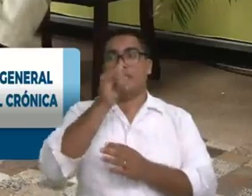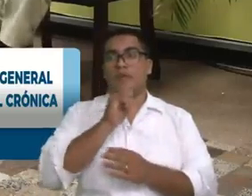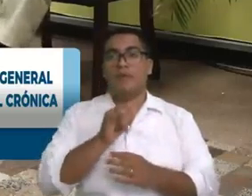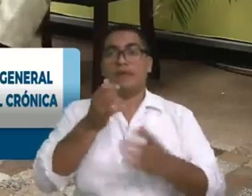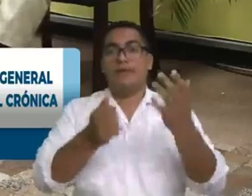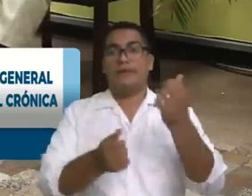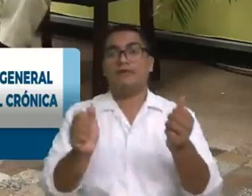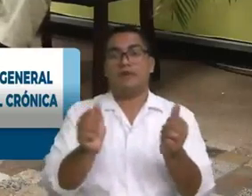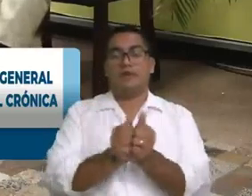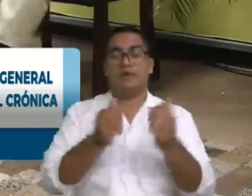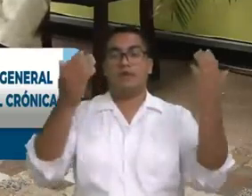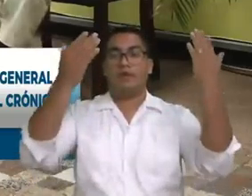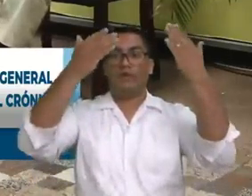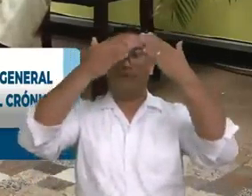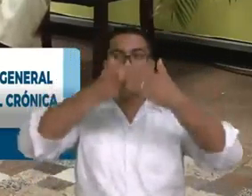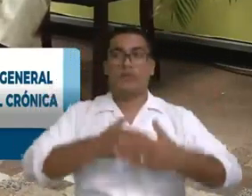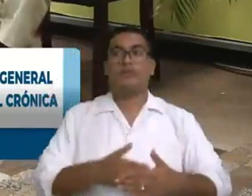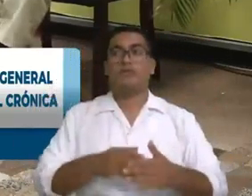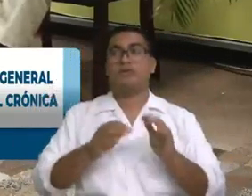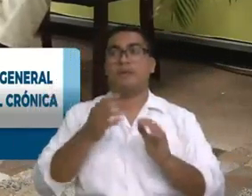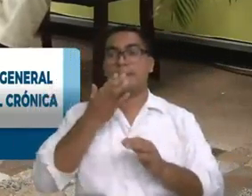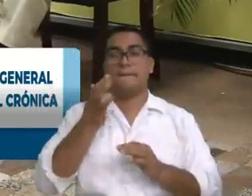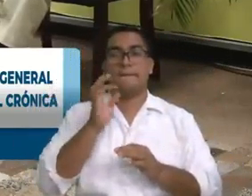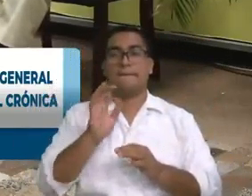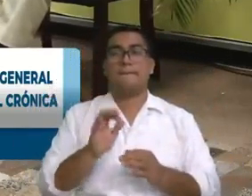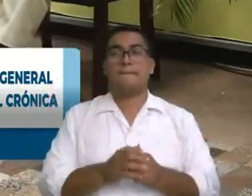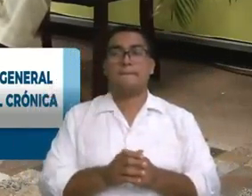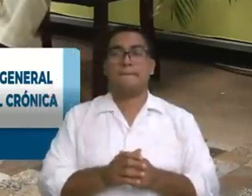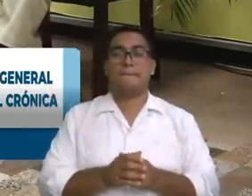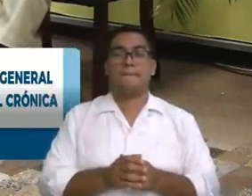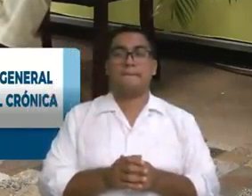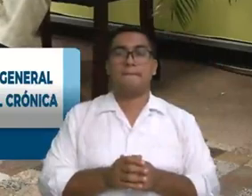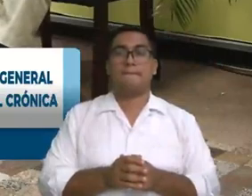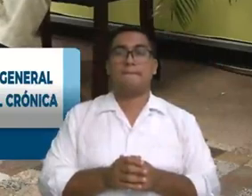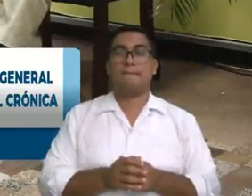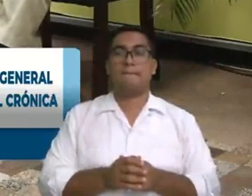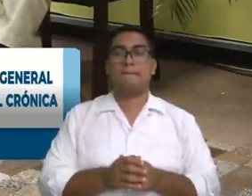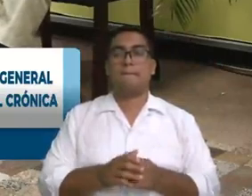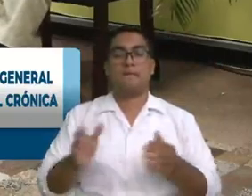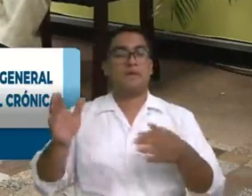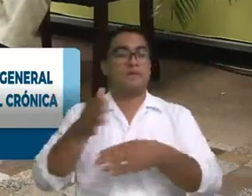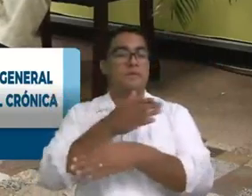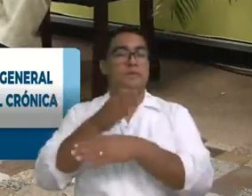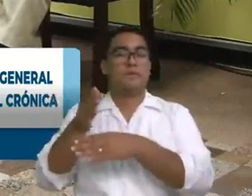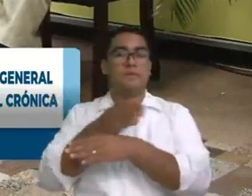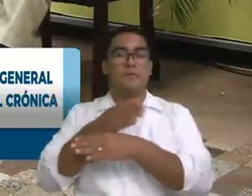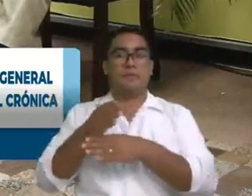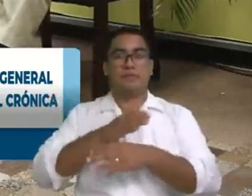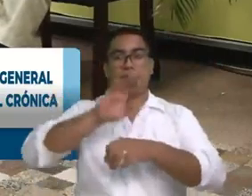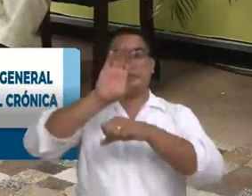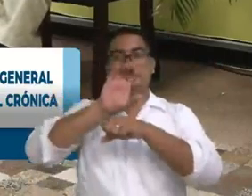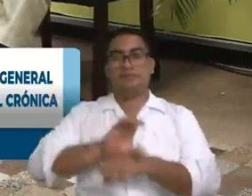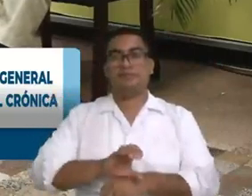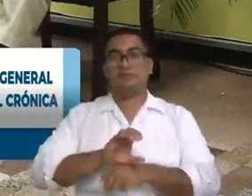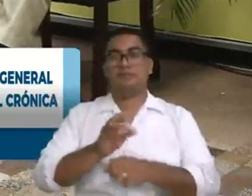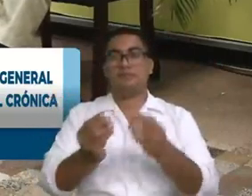viven su tibiazo en la noche, rico, que una pelotita de aquella. Sí, esas son costumbres que va a depender del